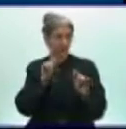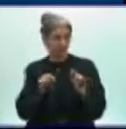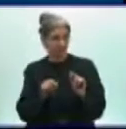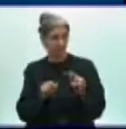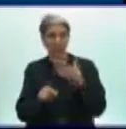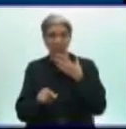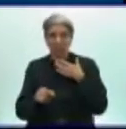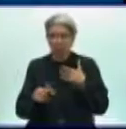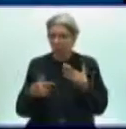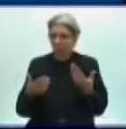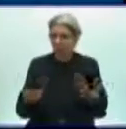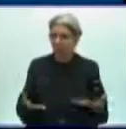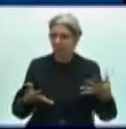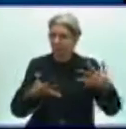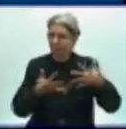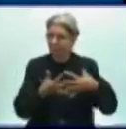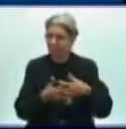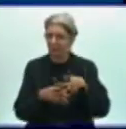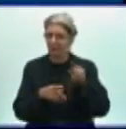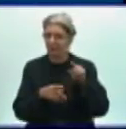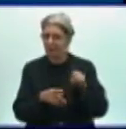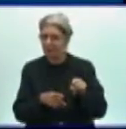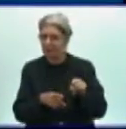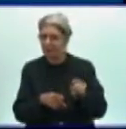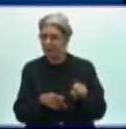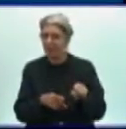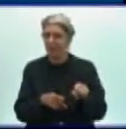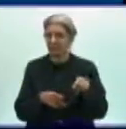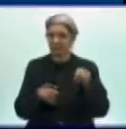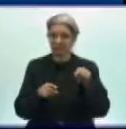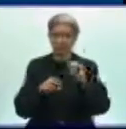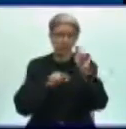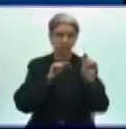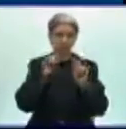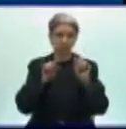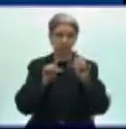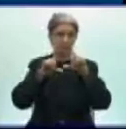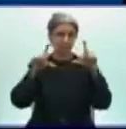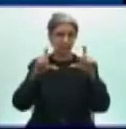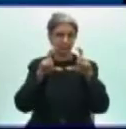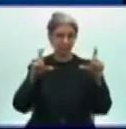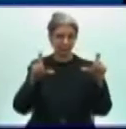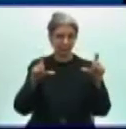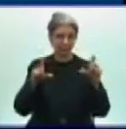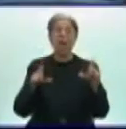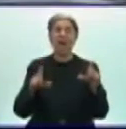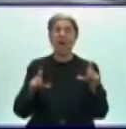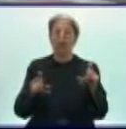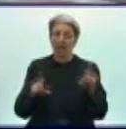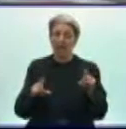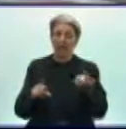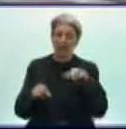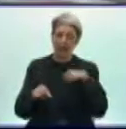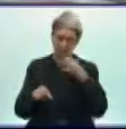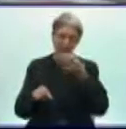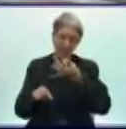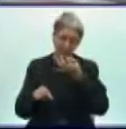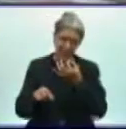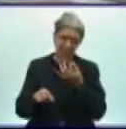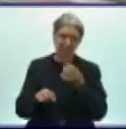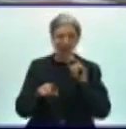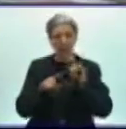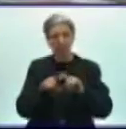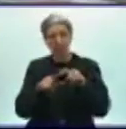cómo está relacionado esto con la pregunta curiosa. Esta pregunta curiosa está relacionada